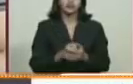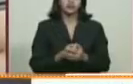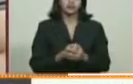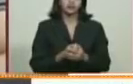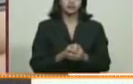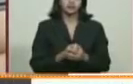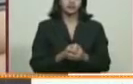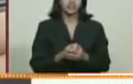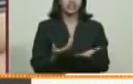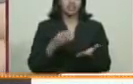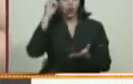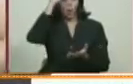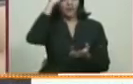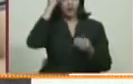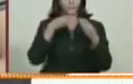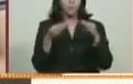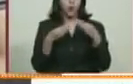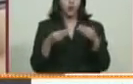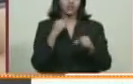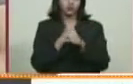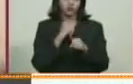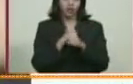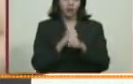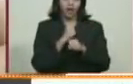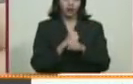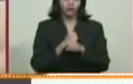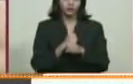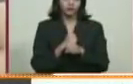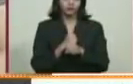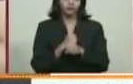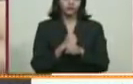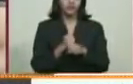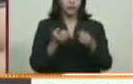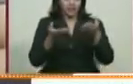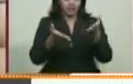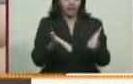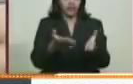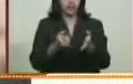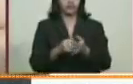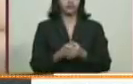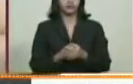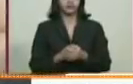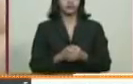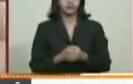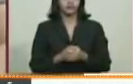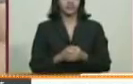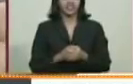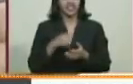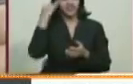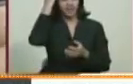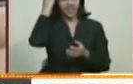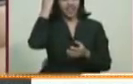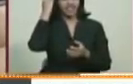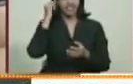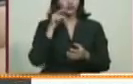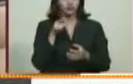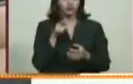solamente su trabajo, sino que para eso están allí. Claro. O sea, imagínate tú que